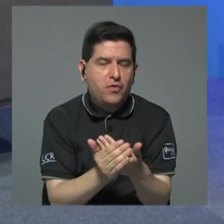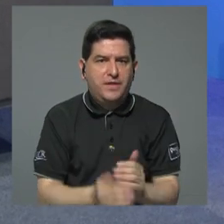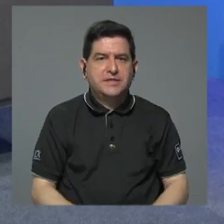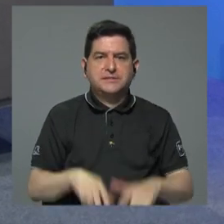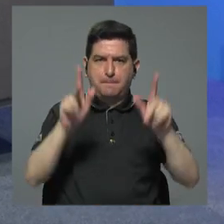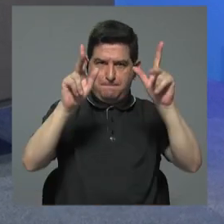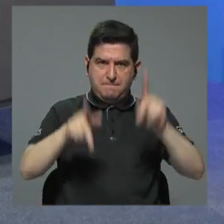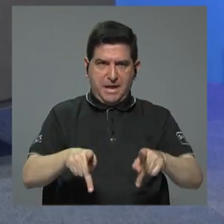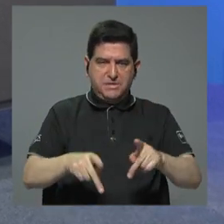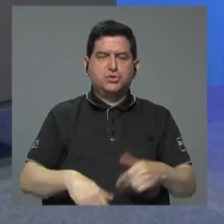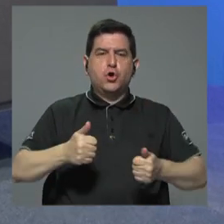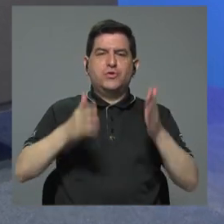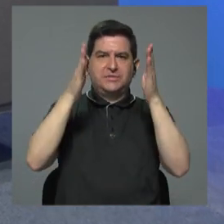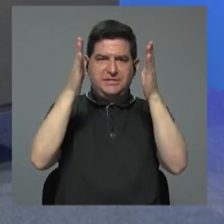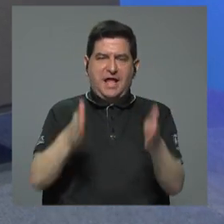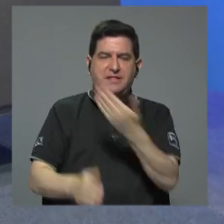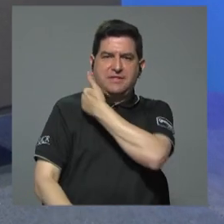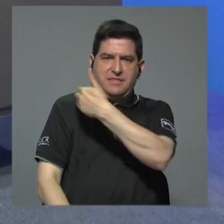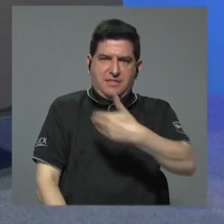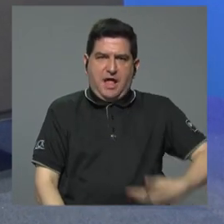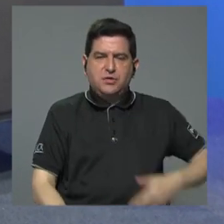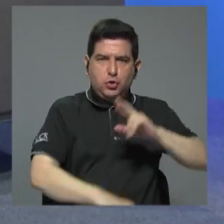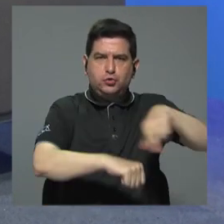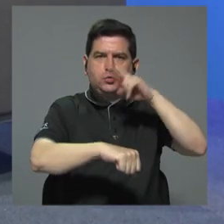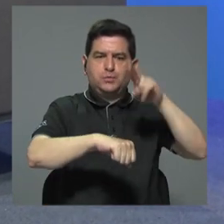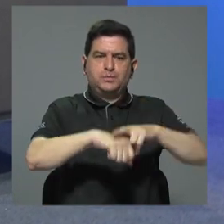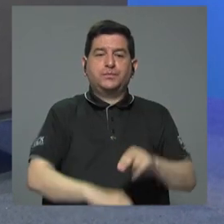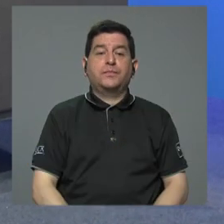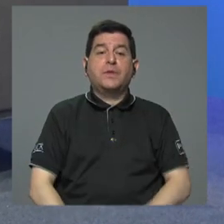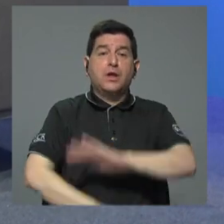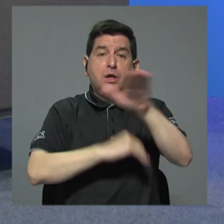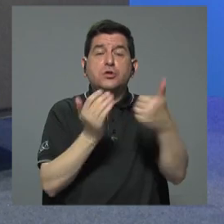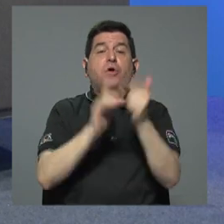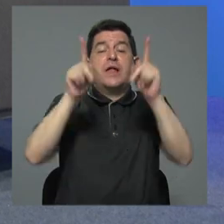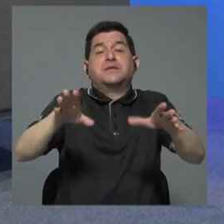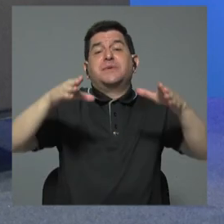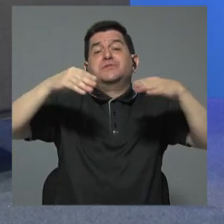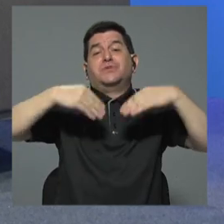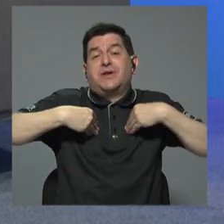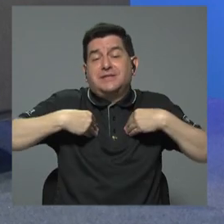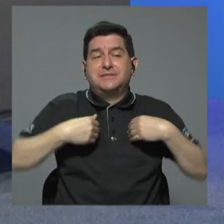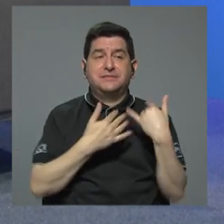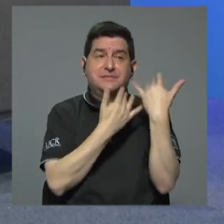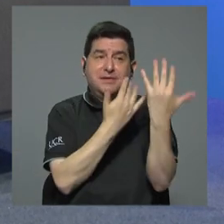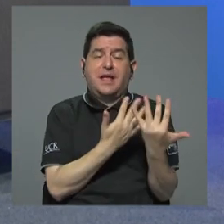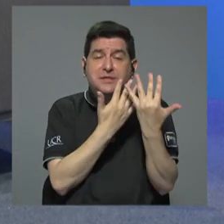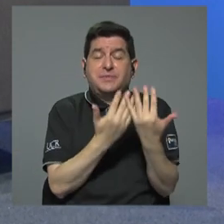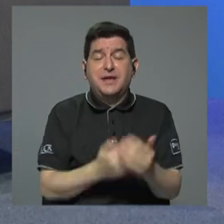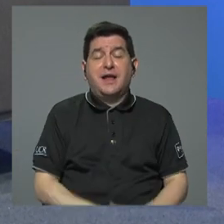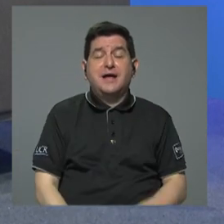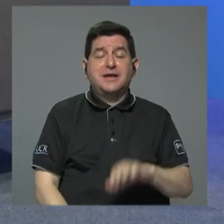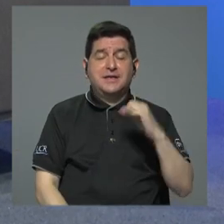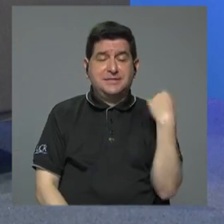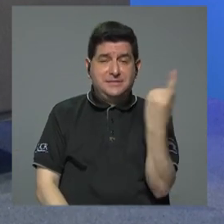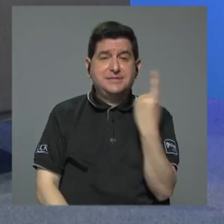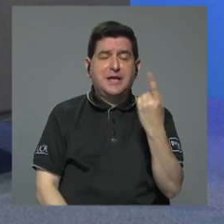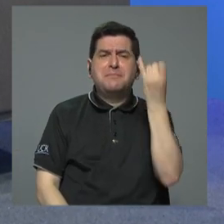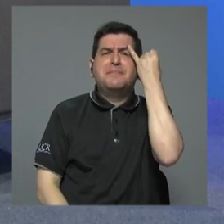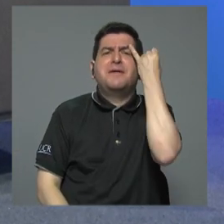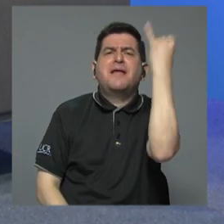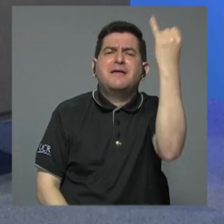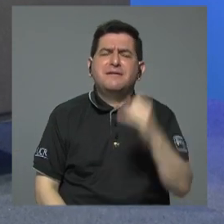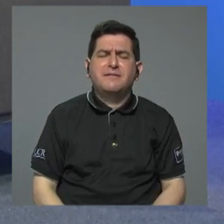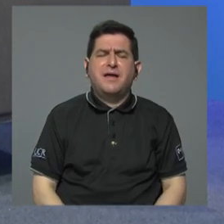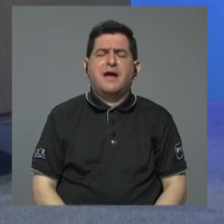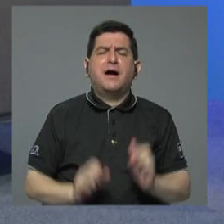las personas candidatas a la presidencia de la República. Todas las que así acepten, que esperamos sean, por supuesto, ojalá, todas. Siempre la intención es